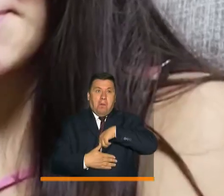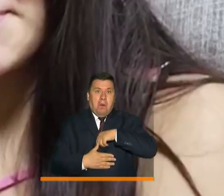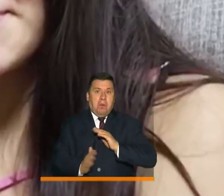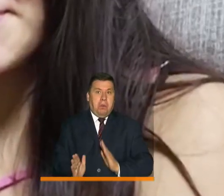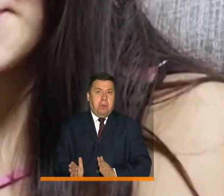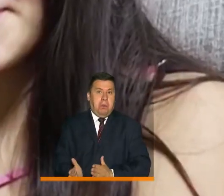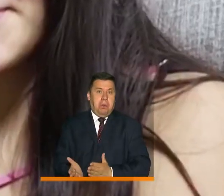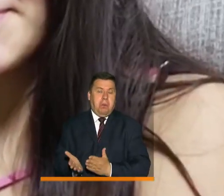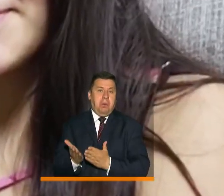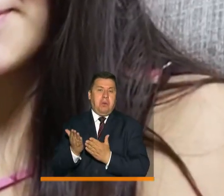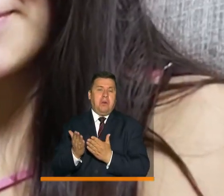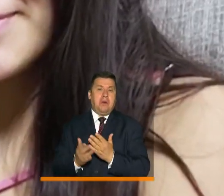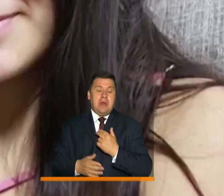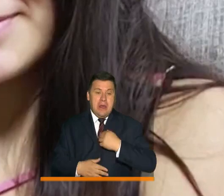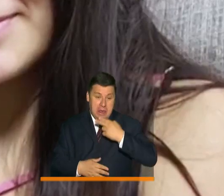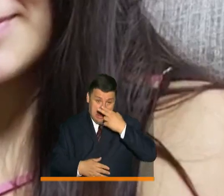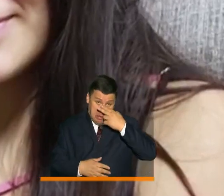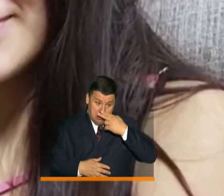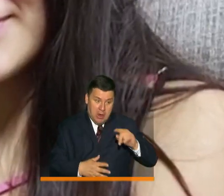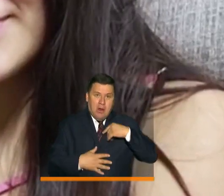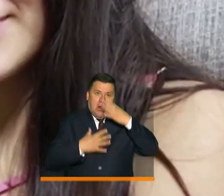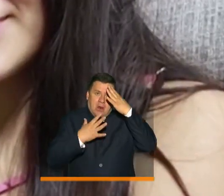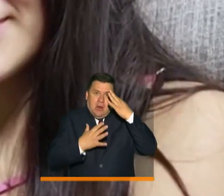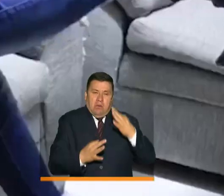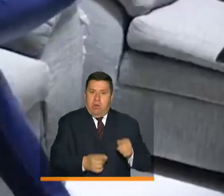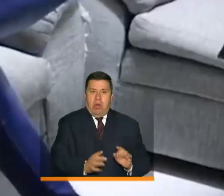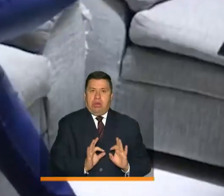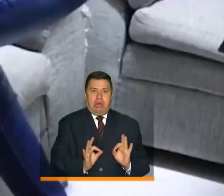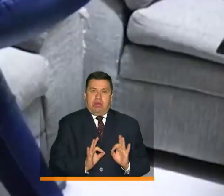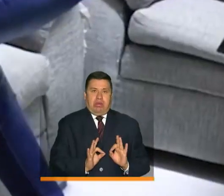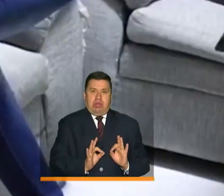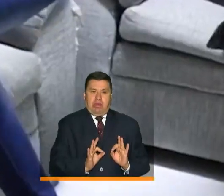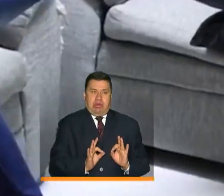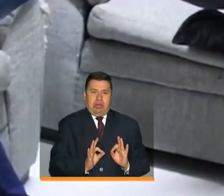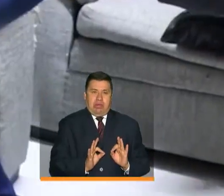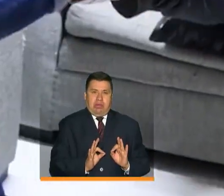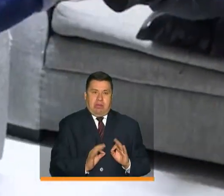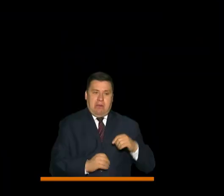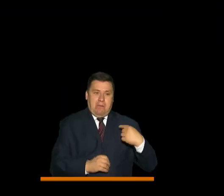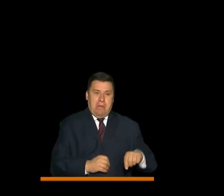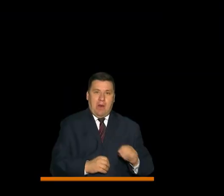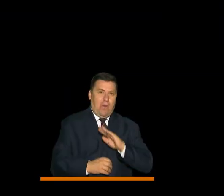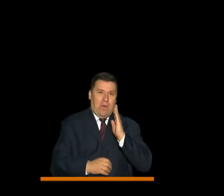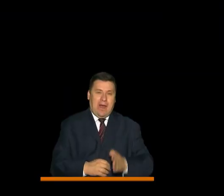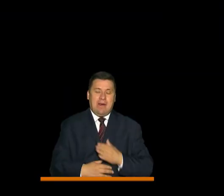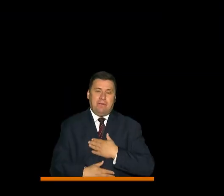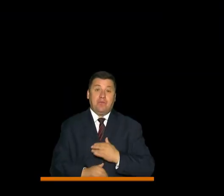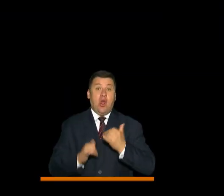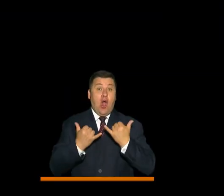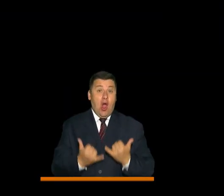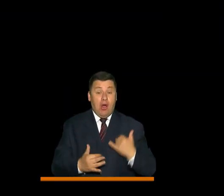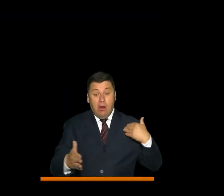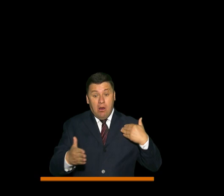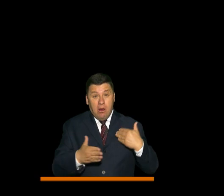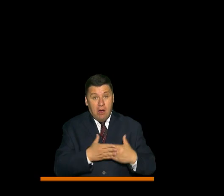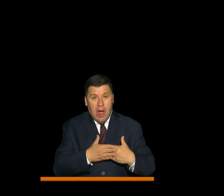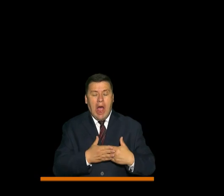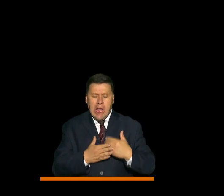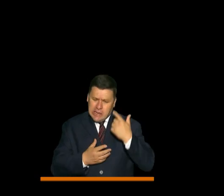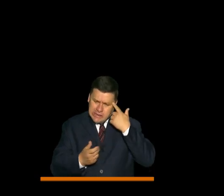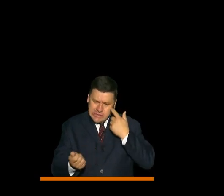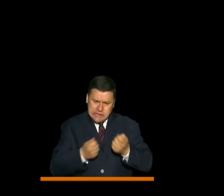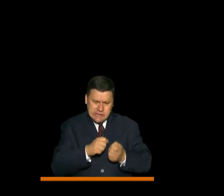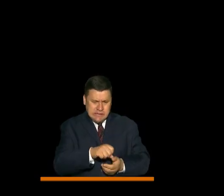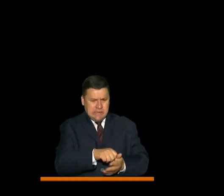y mi hija, por fortuna, no fue positivo nunca. Hoy, después de haber enfrentado